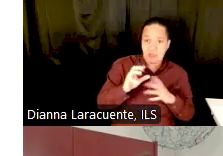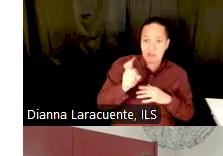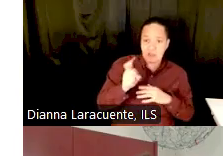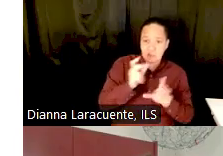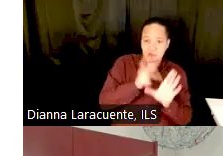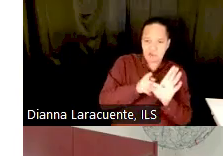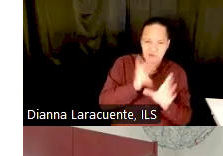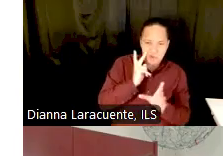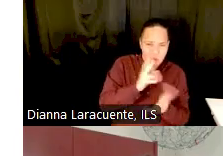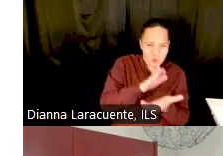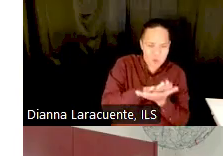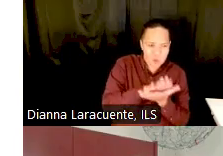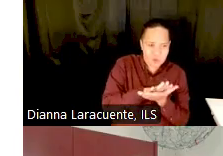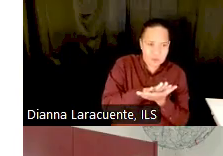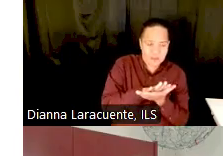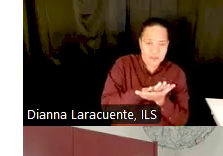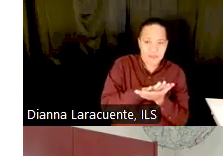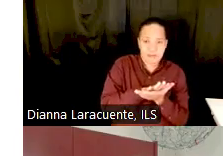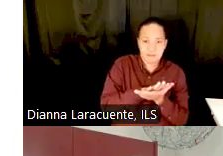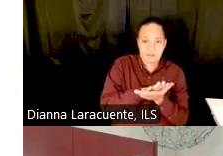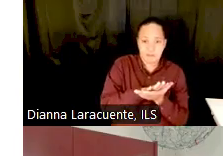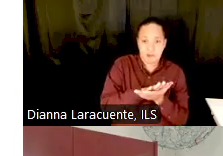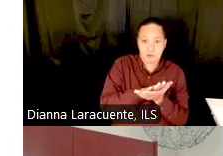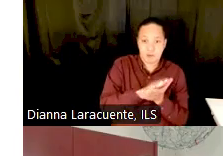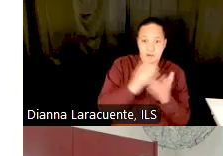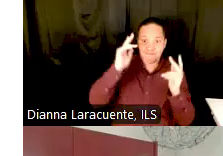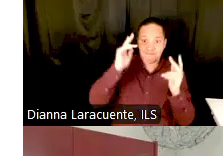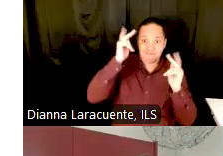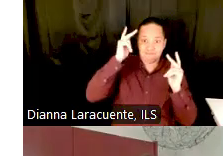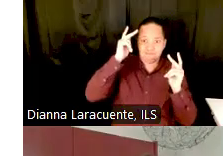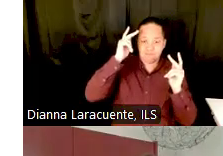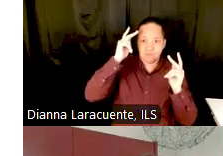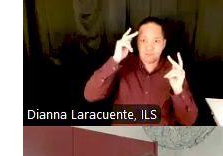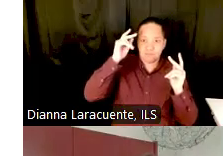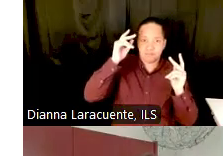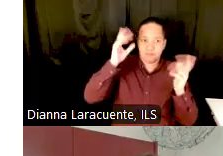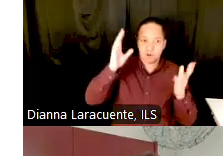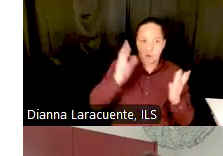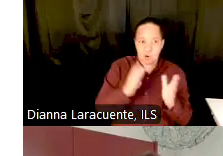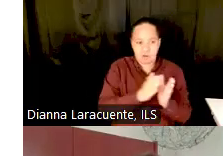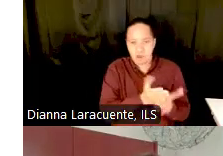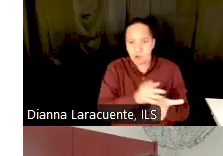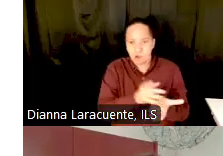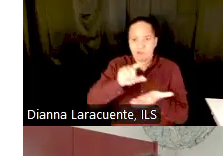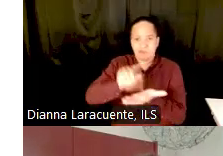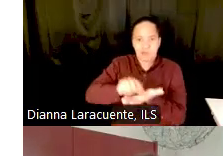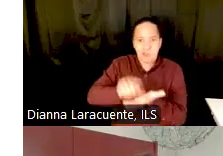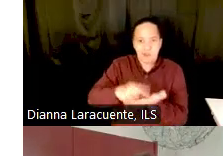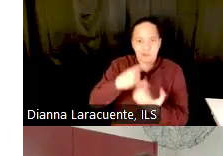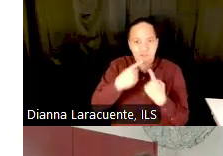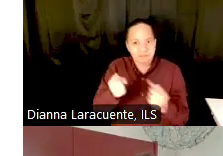escuela pues son mucho más alarmantes que las que dicen los libros, los periódicos, pero es